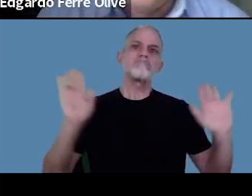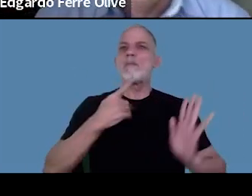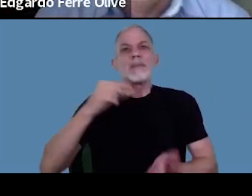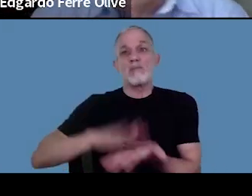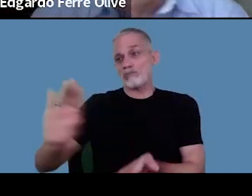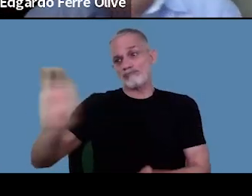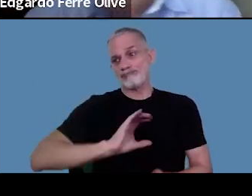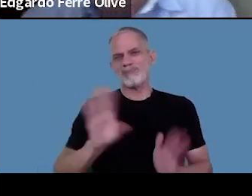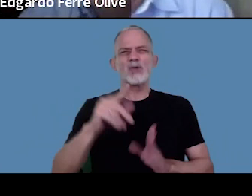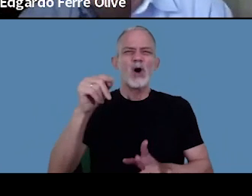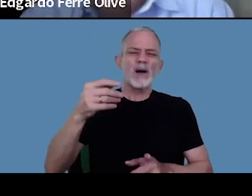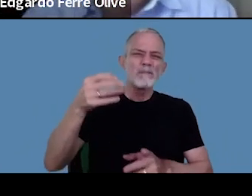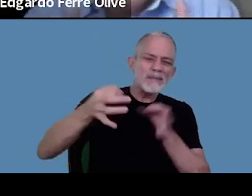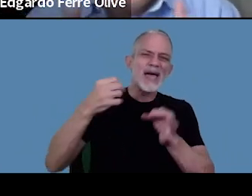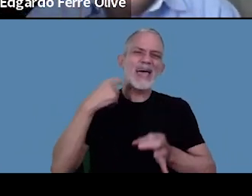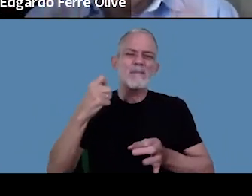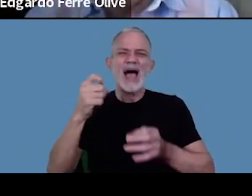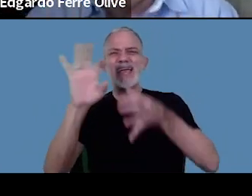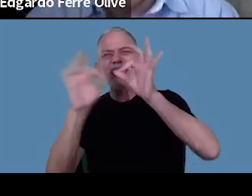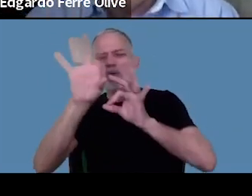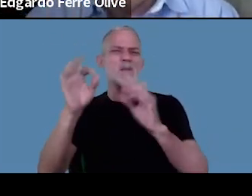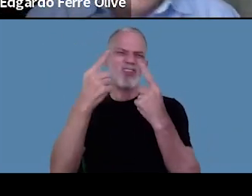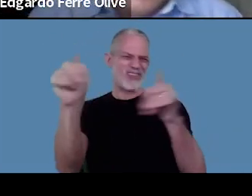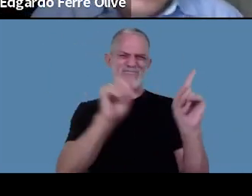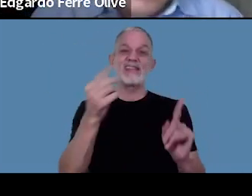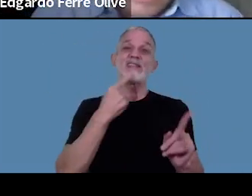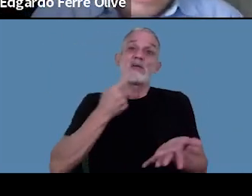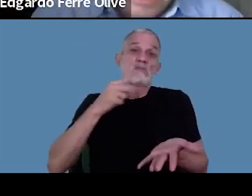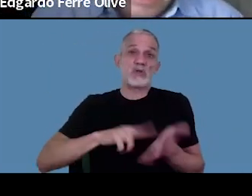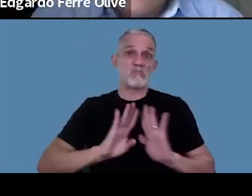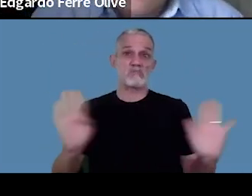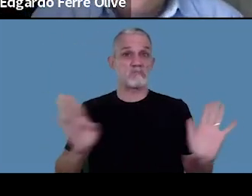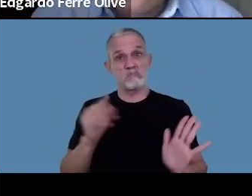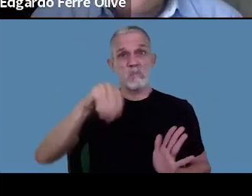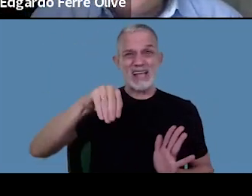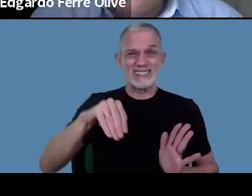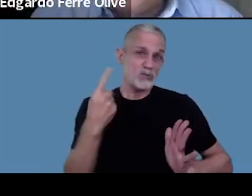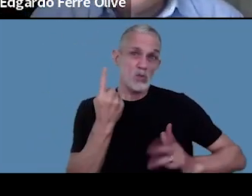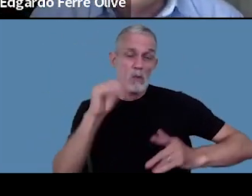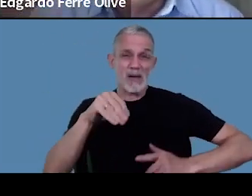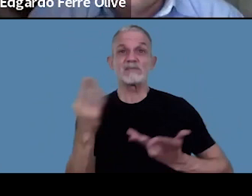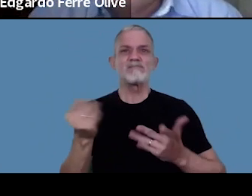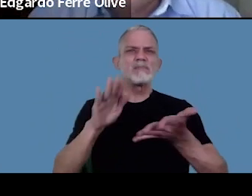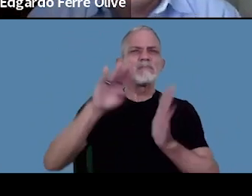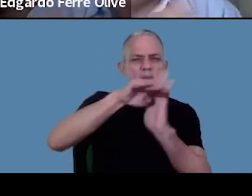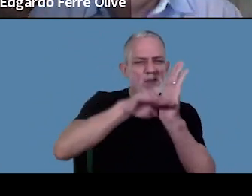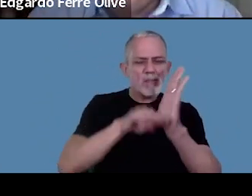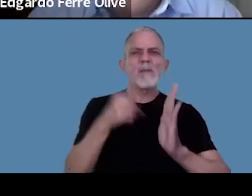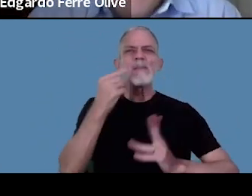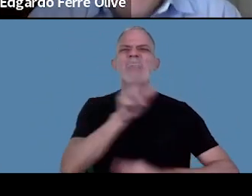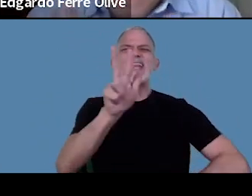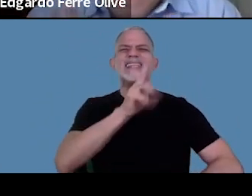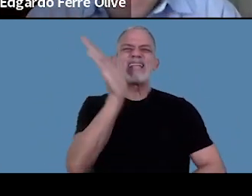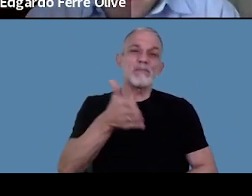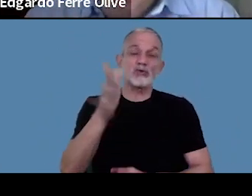europeos y españoles que no opinan lo mismo. Dicen que es un impuesto más, que hay que cubrir los requisitos, llámese 33% o el que